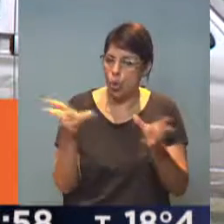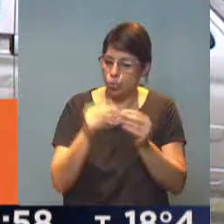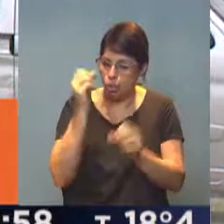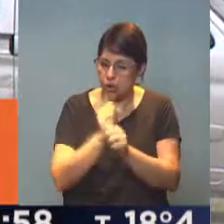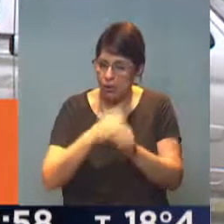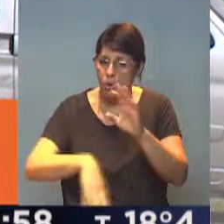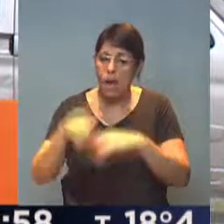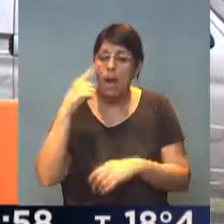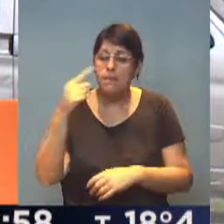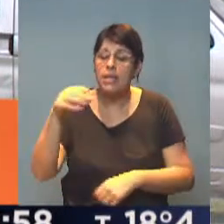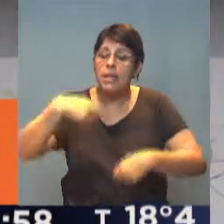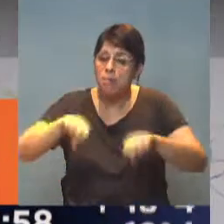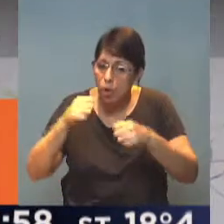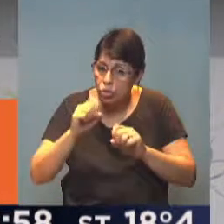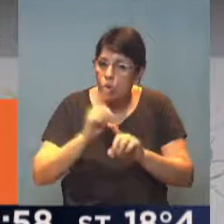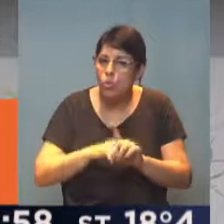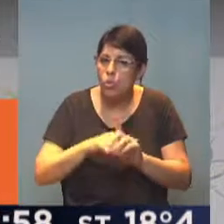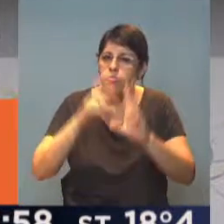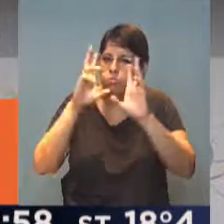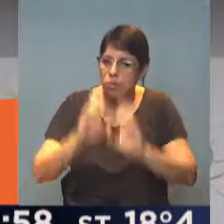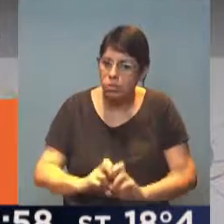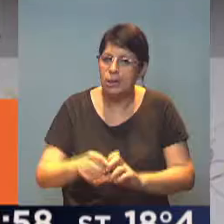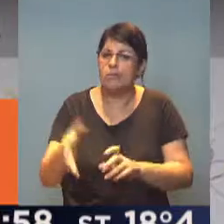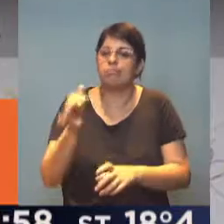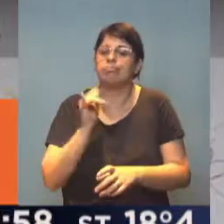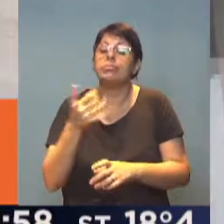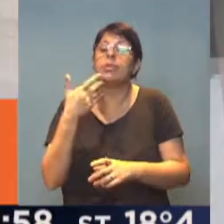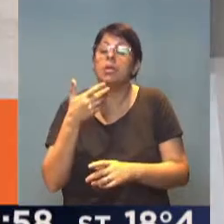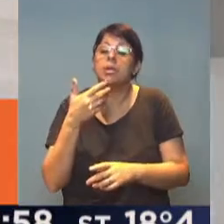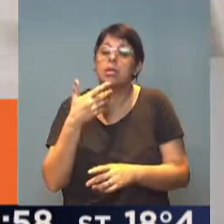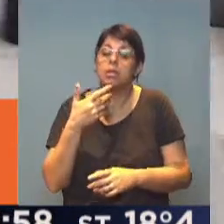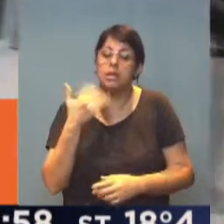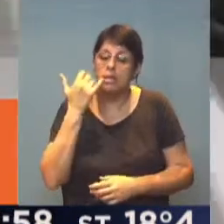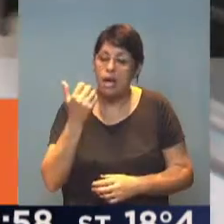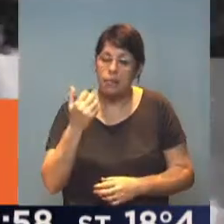miles de motos a partir de estos procedimientos que estamos haciendo,